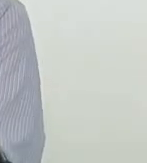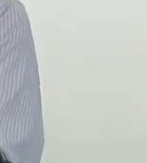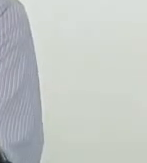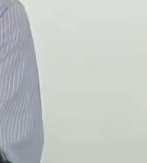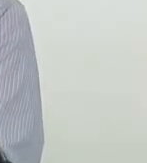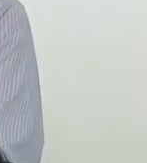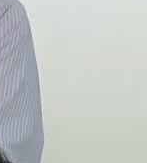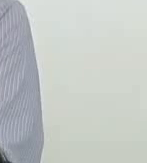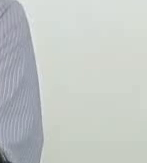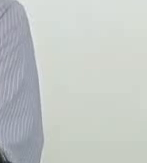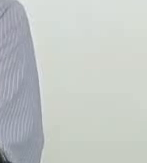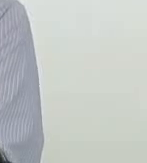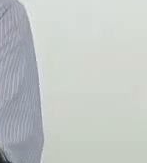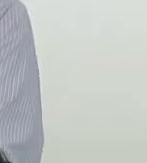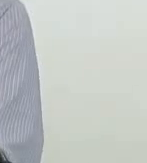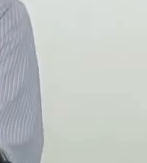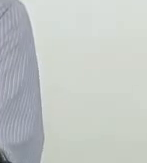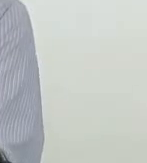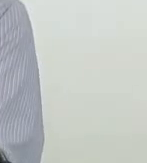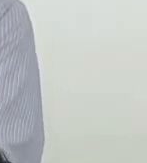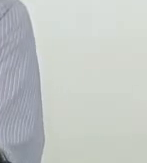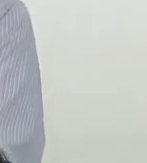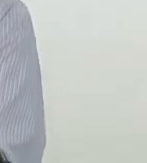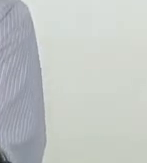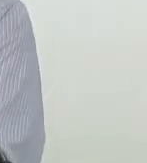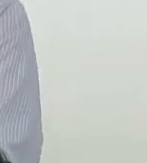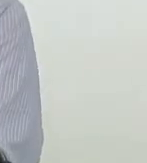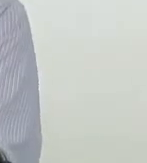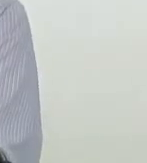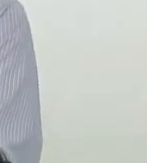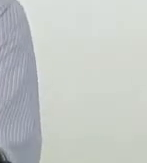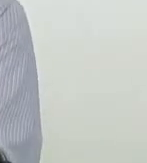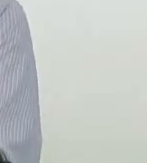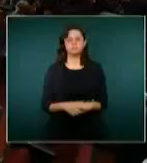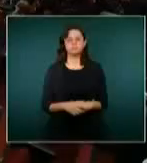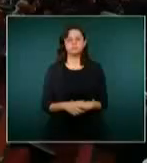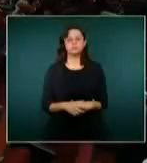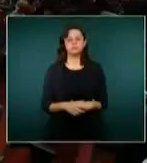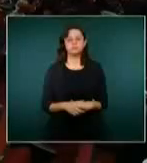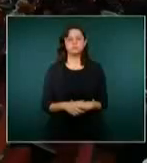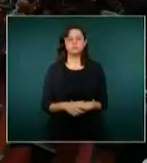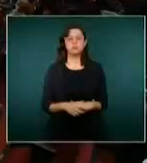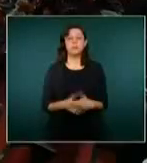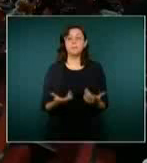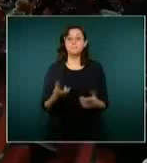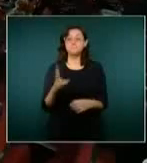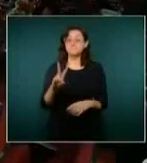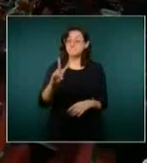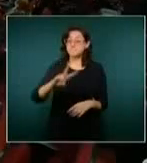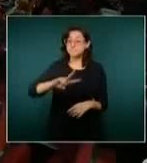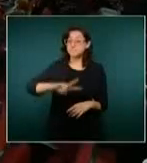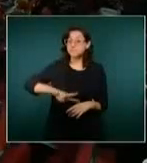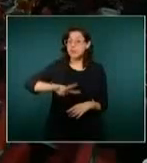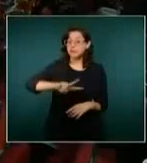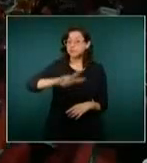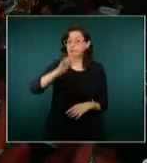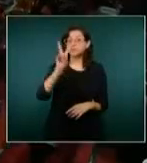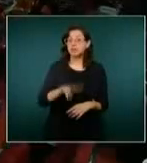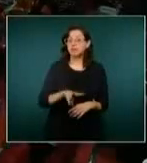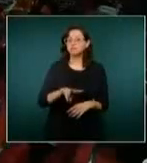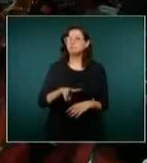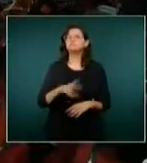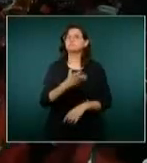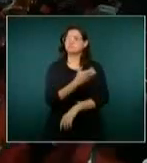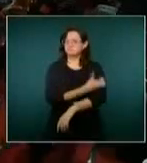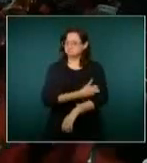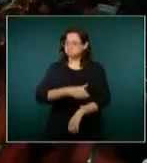Movimiento Ciudadano, Clemente Castañeda, aseguró que México atraviesa por una polarización exacerbada por la posesión de López Obrador, sumado a un